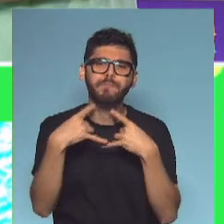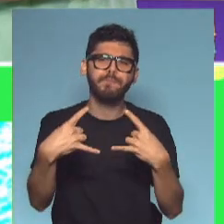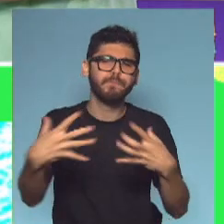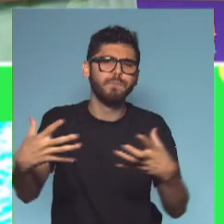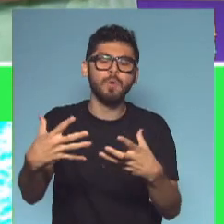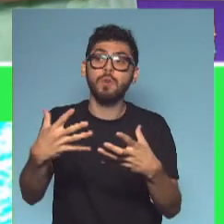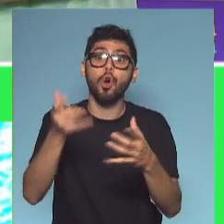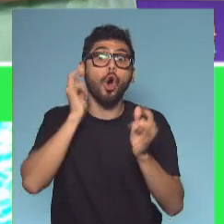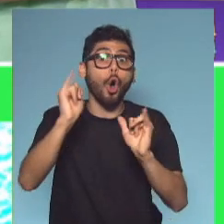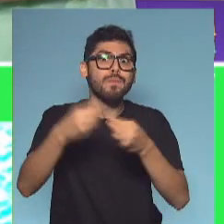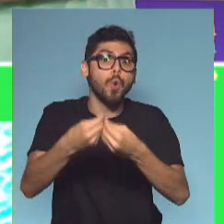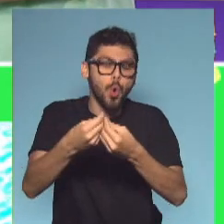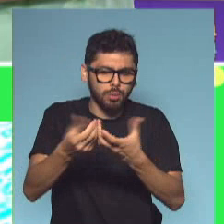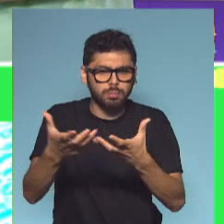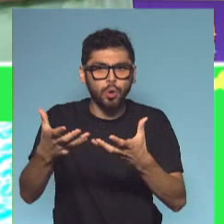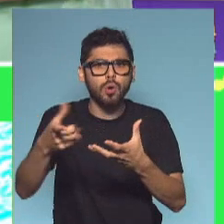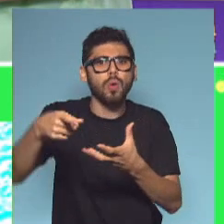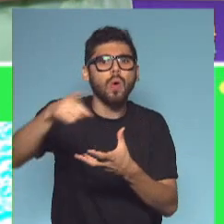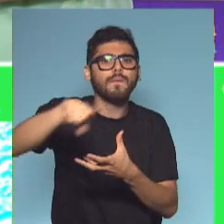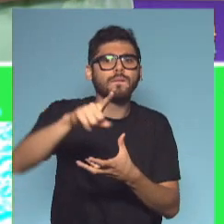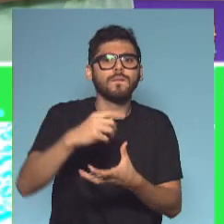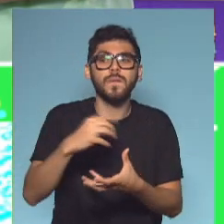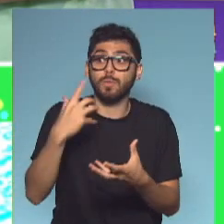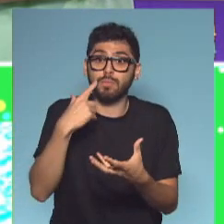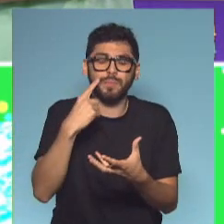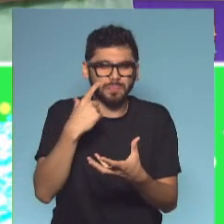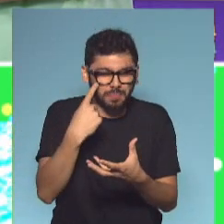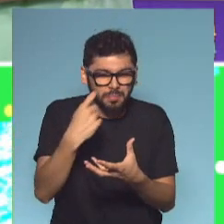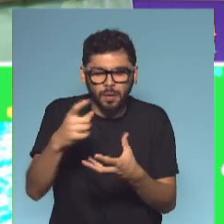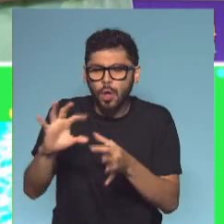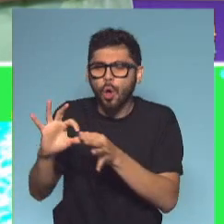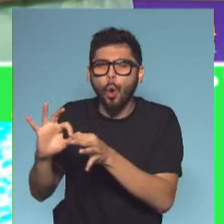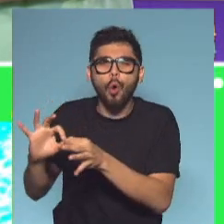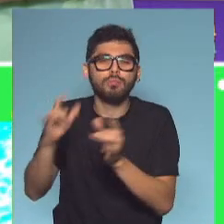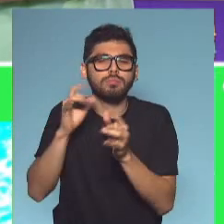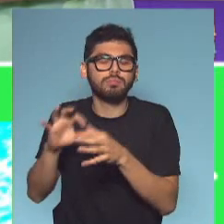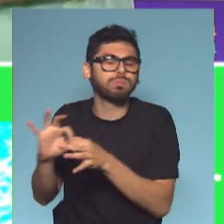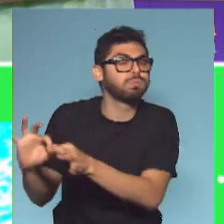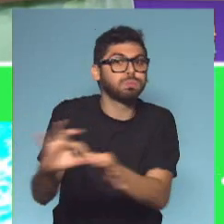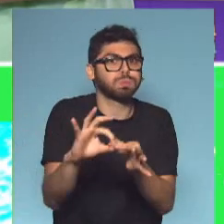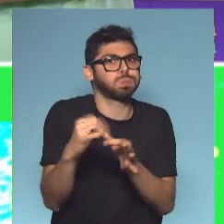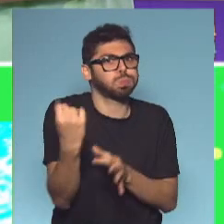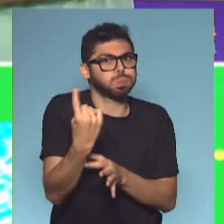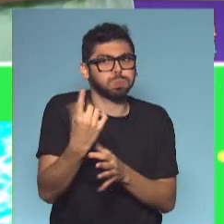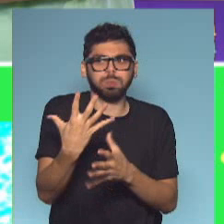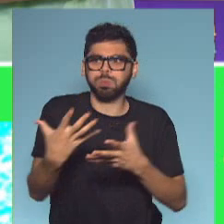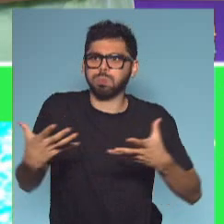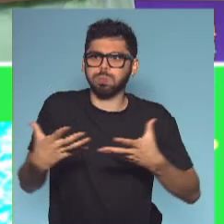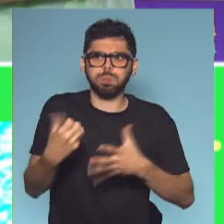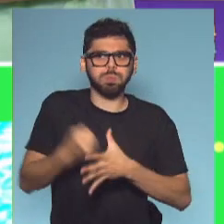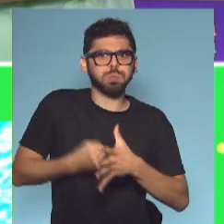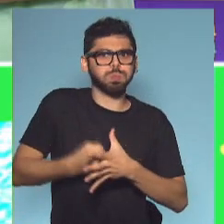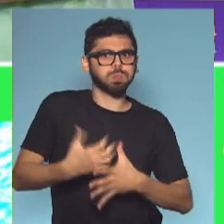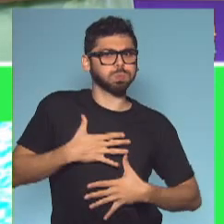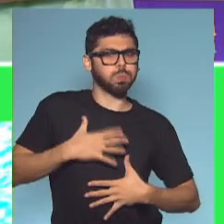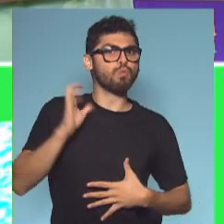No sé cómo lo viven ustedes a eso, digamos, a esa unión que tienen ustedes y esa lucha por la nación y por el pueblo colombiano.